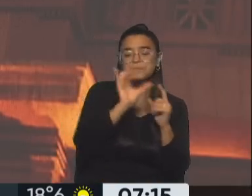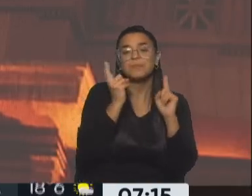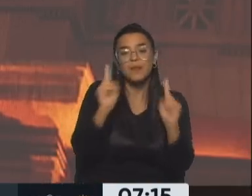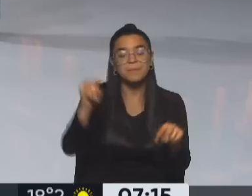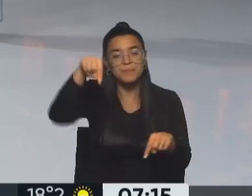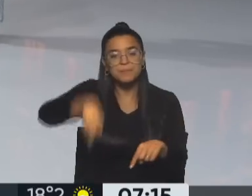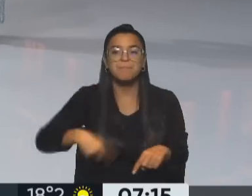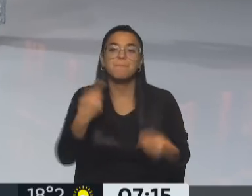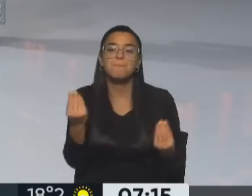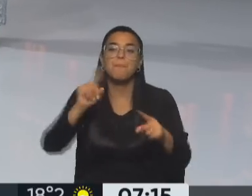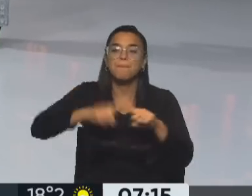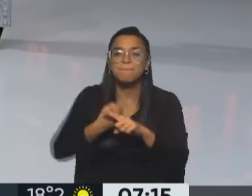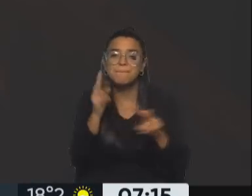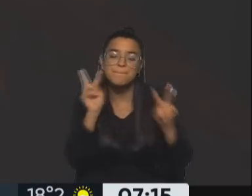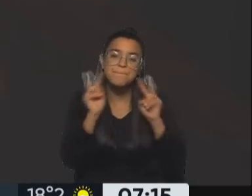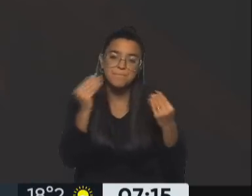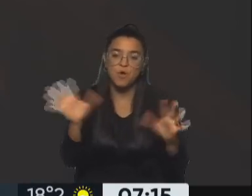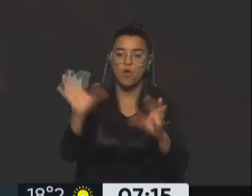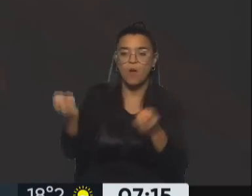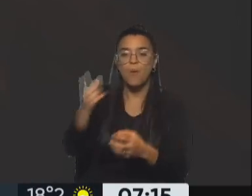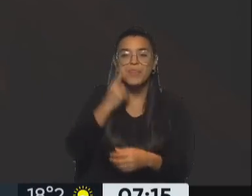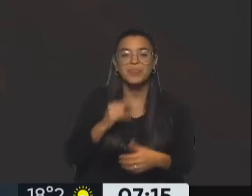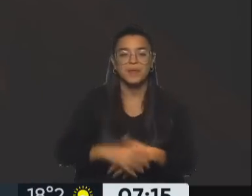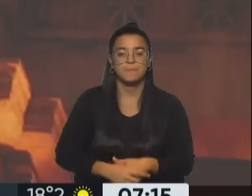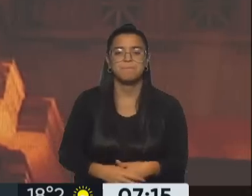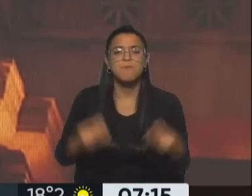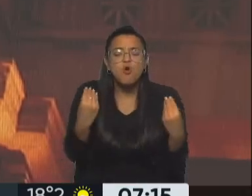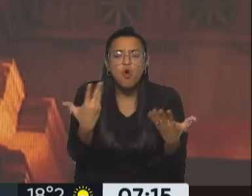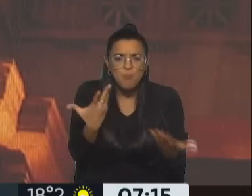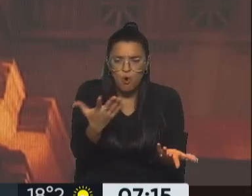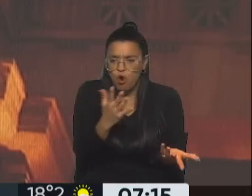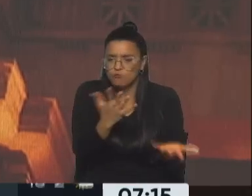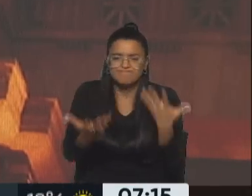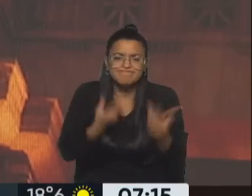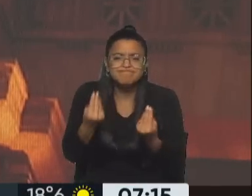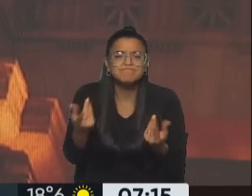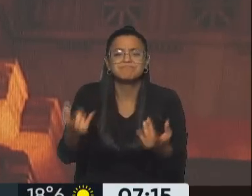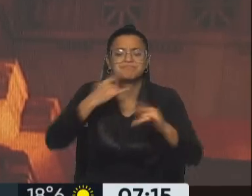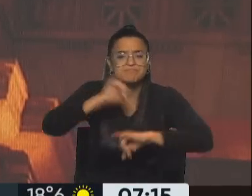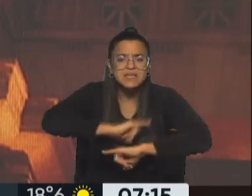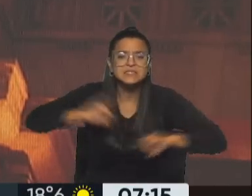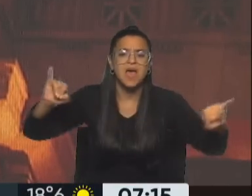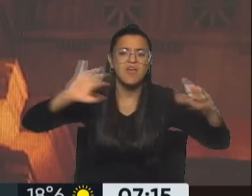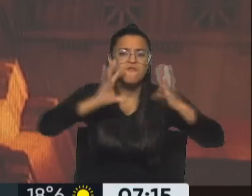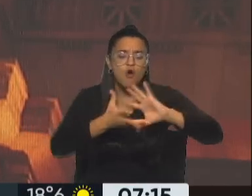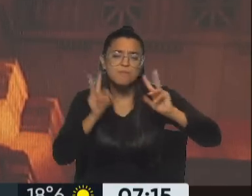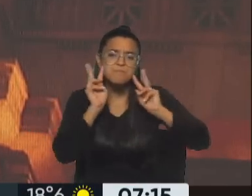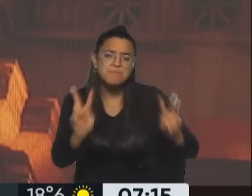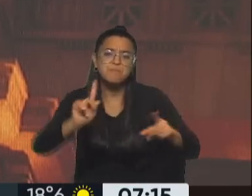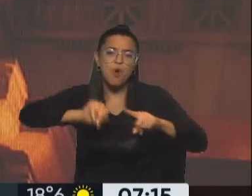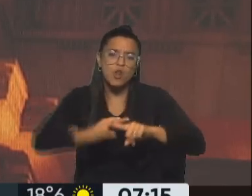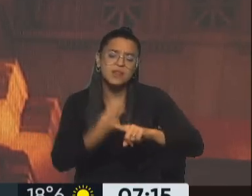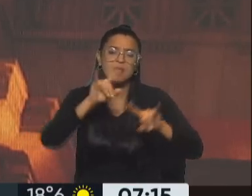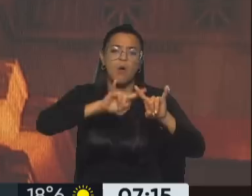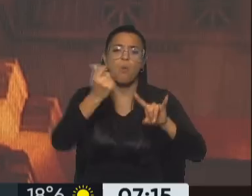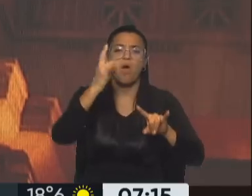lectura política. Vero, ¿cómo estás? Bienvenida, buen día. Buen día, Ale. A ver, ¿cómo traducís el mensaje, la mirada política de